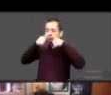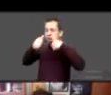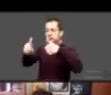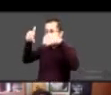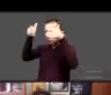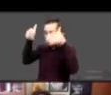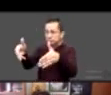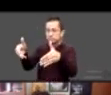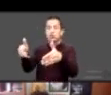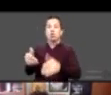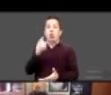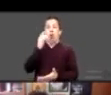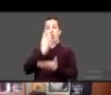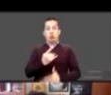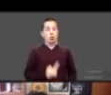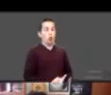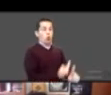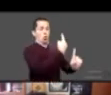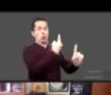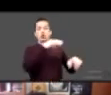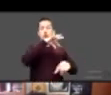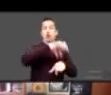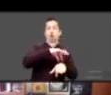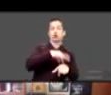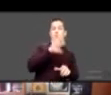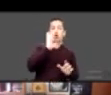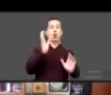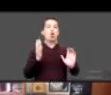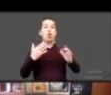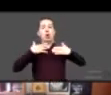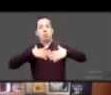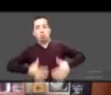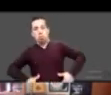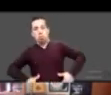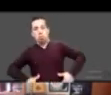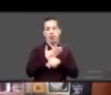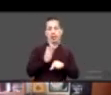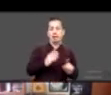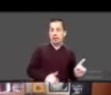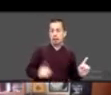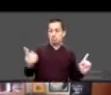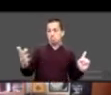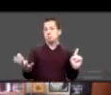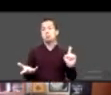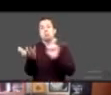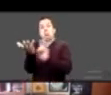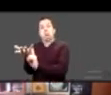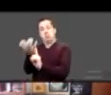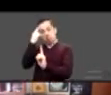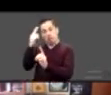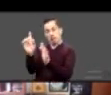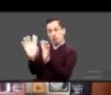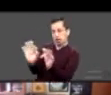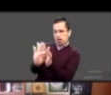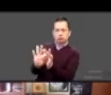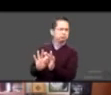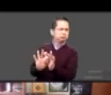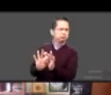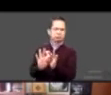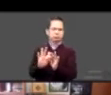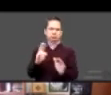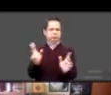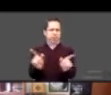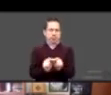una bata que da una plática, sino que necesitamos que el adolescente se vuelva un agente activo, que ellos también, como los